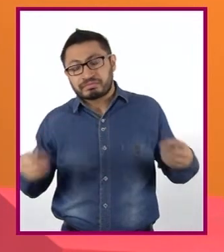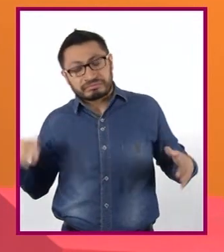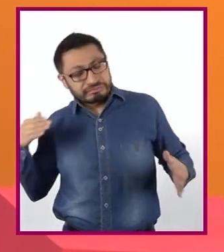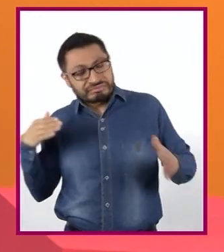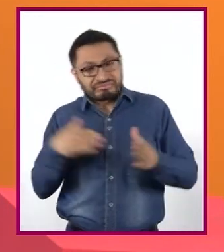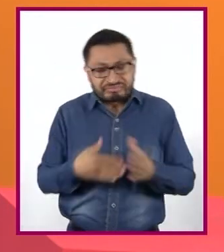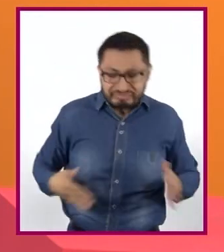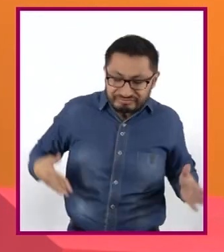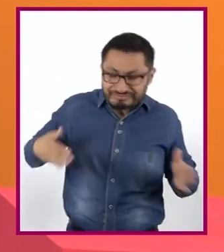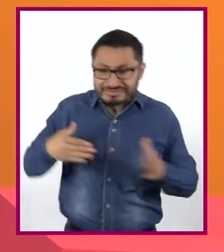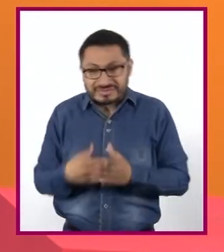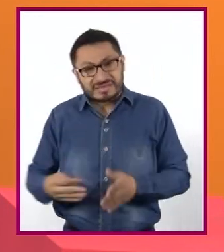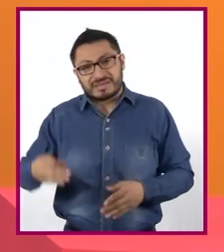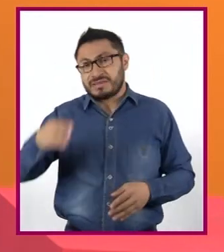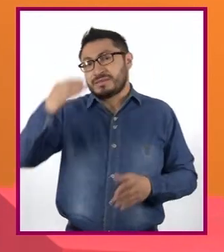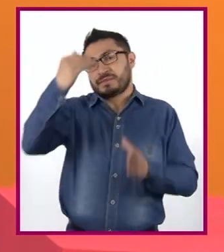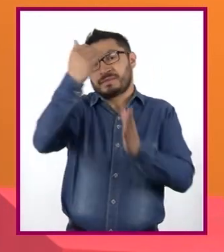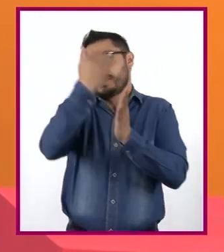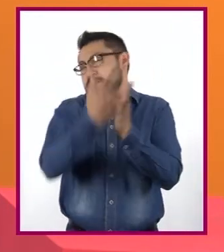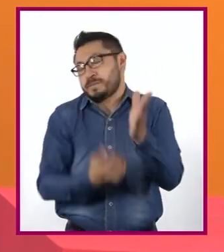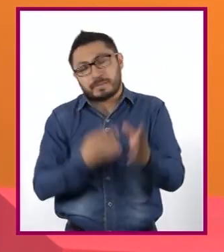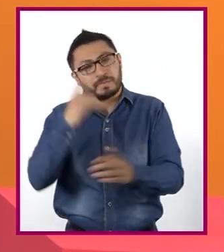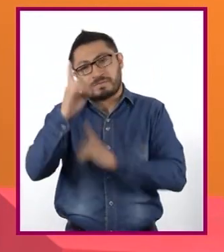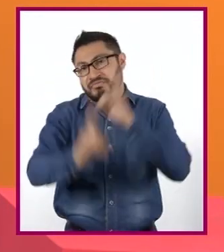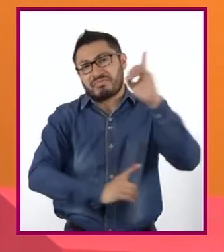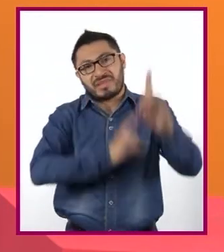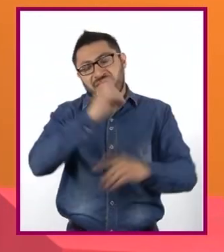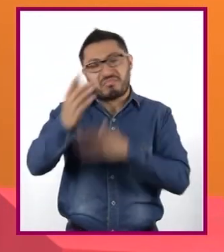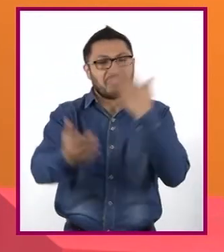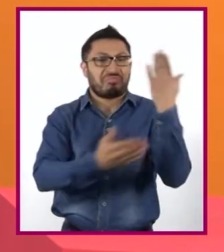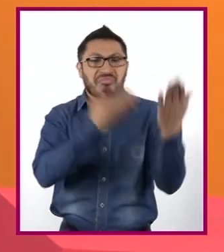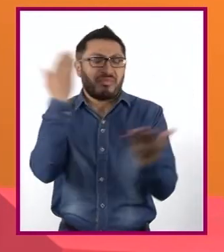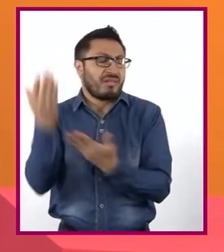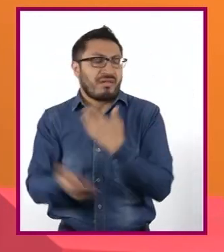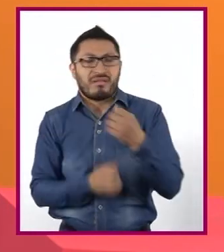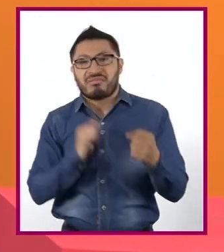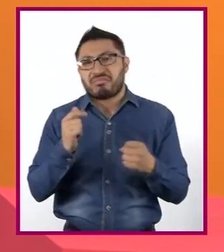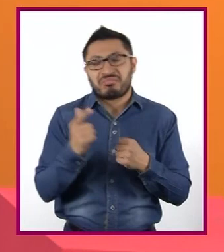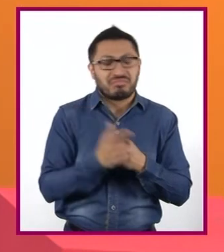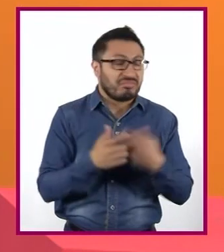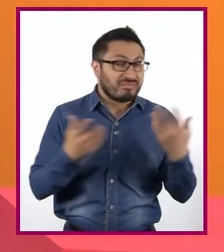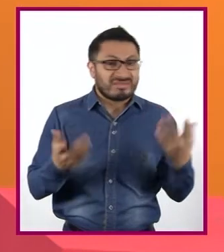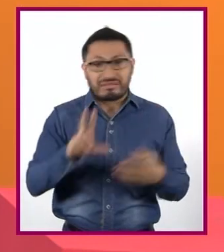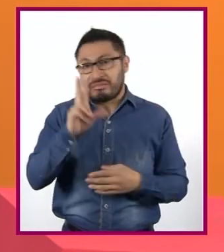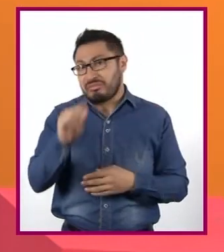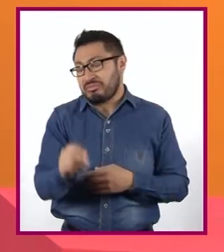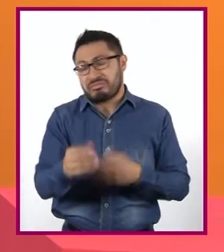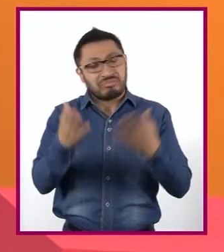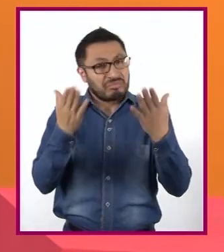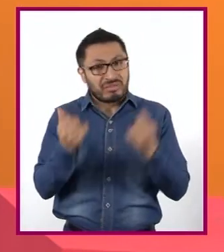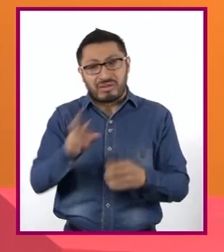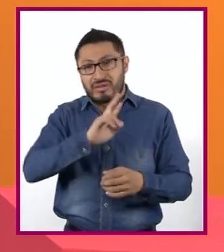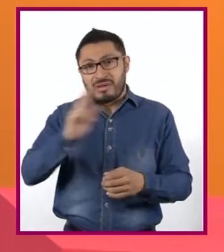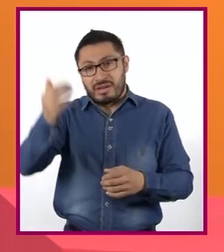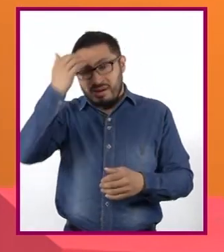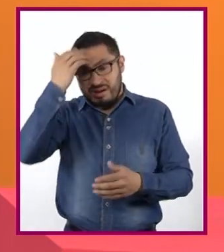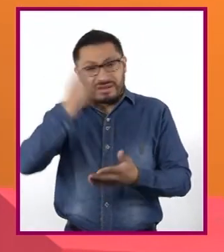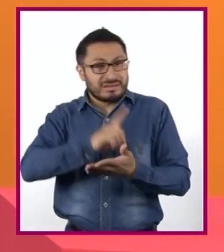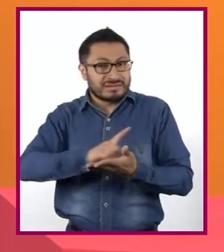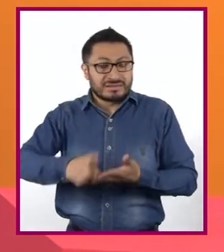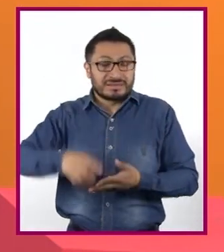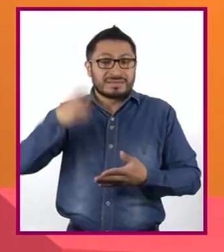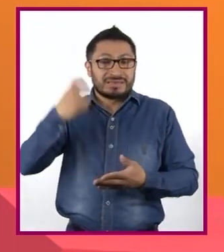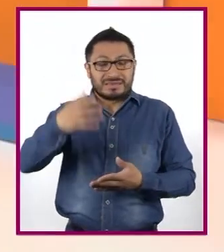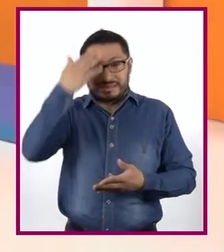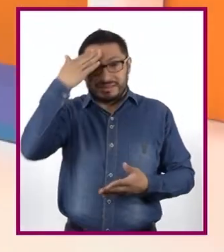dedicaban menos tiempo al deporte, estudio y esparcimiento. No había reconocimiento de sus derechos y esto limitaba el ejercicio de